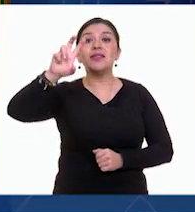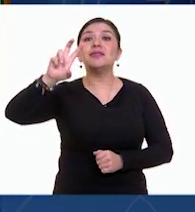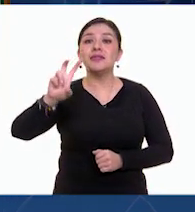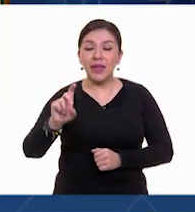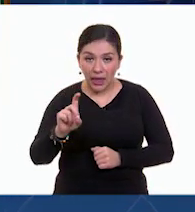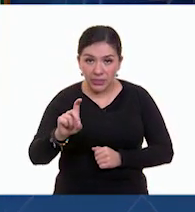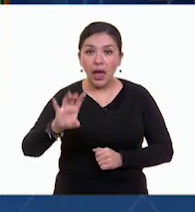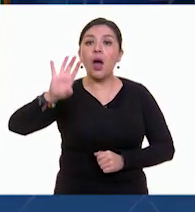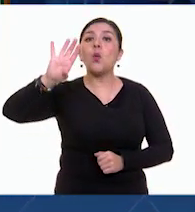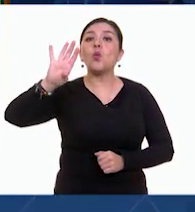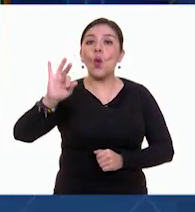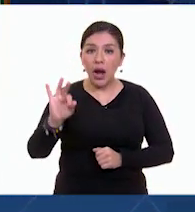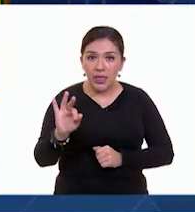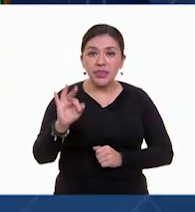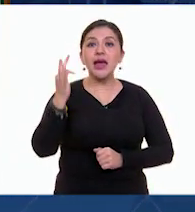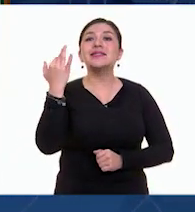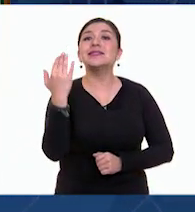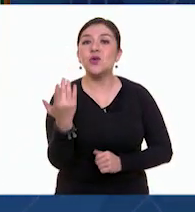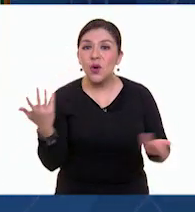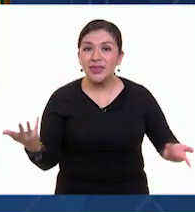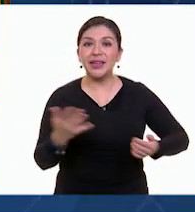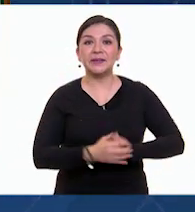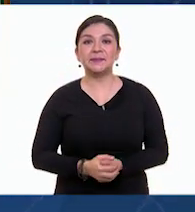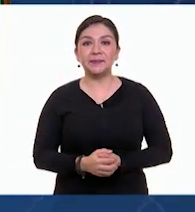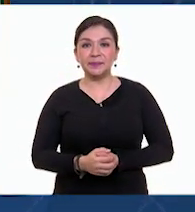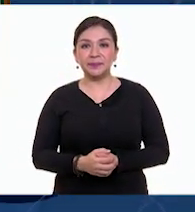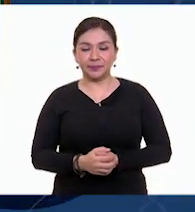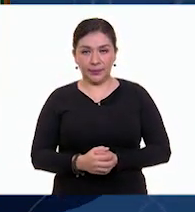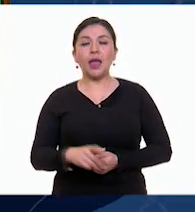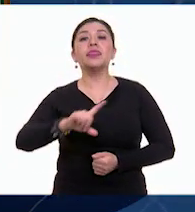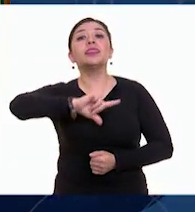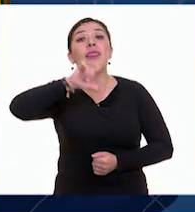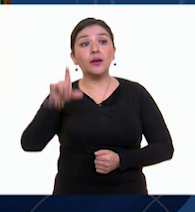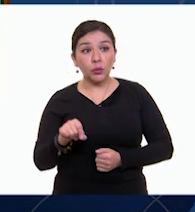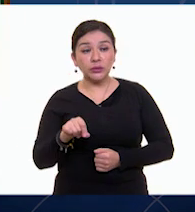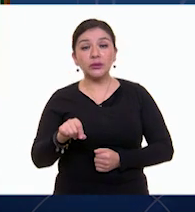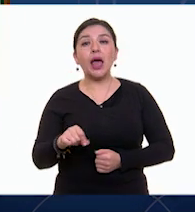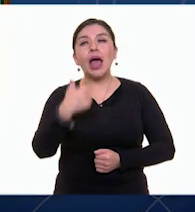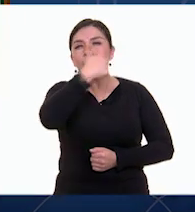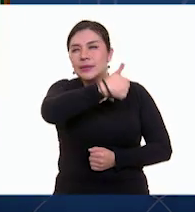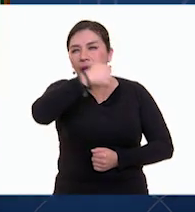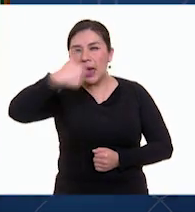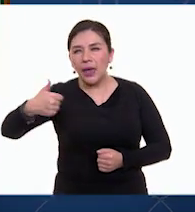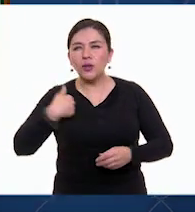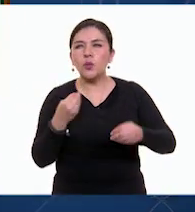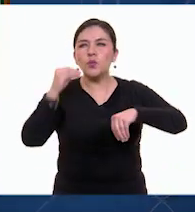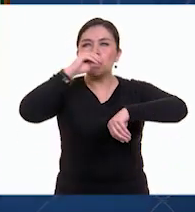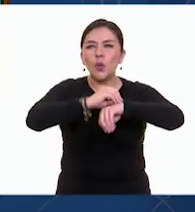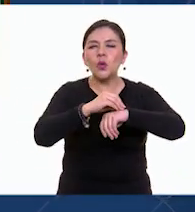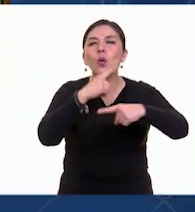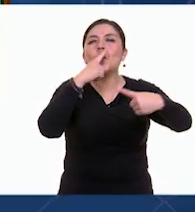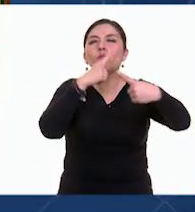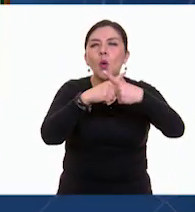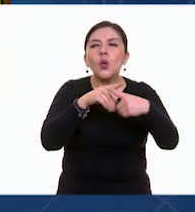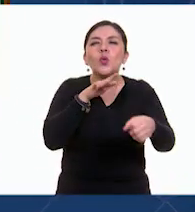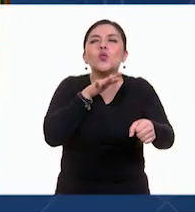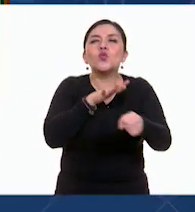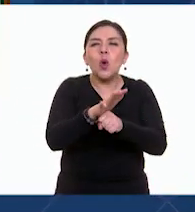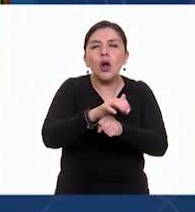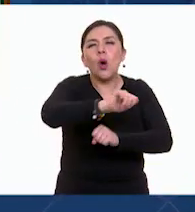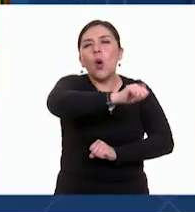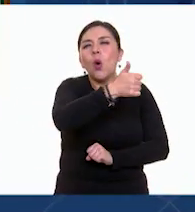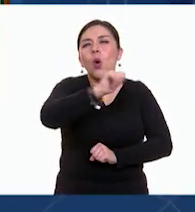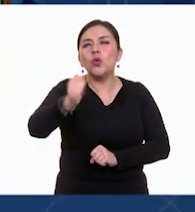30, el 40 y el 50. Luego, en cada recuadro anoto los múltiplos de cada uno de los